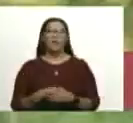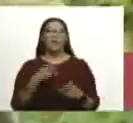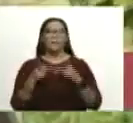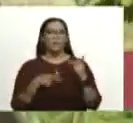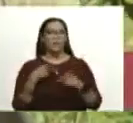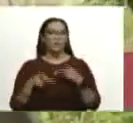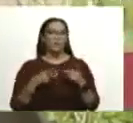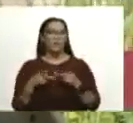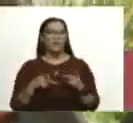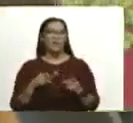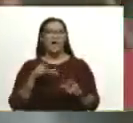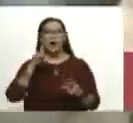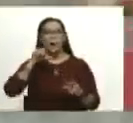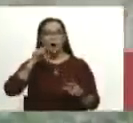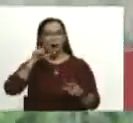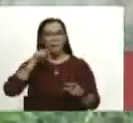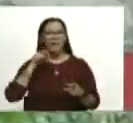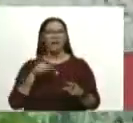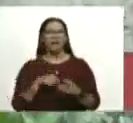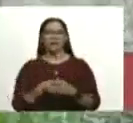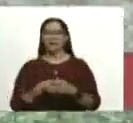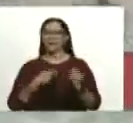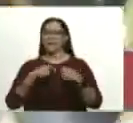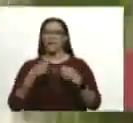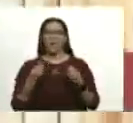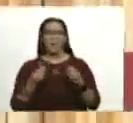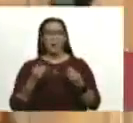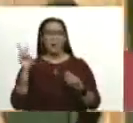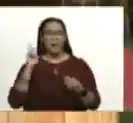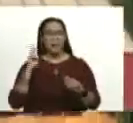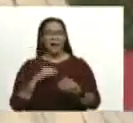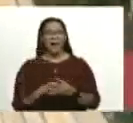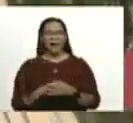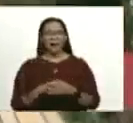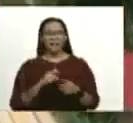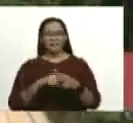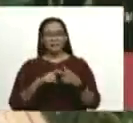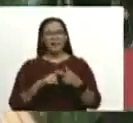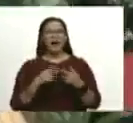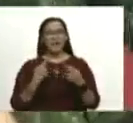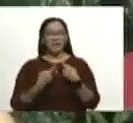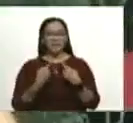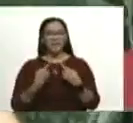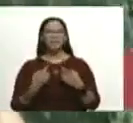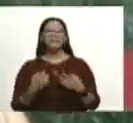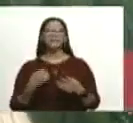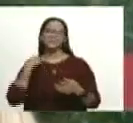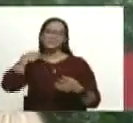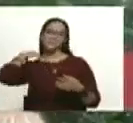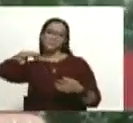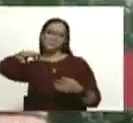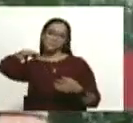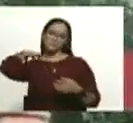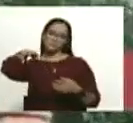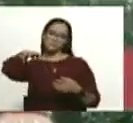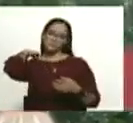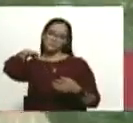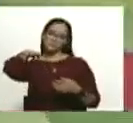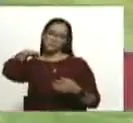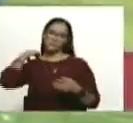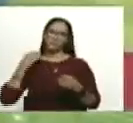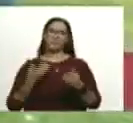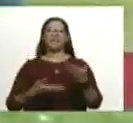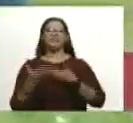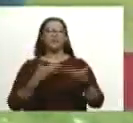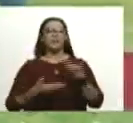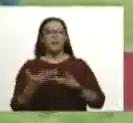que las guacamayas se trafican mucho en Venezuela. Entonces, ese tipo de intercambios, unos chigüires se pueden intercambiar. Nosotros tenemos dos